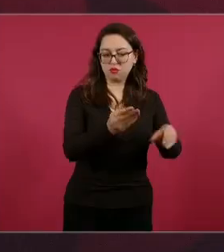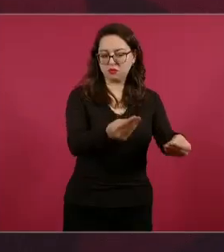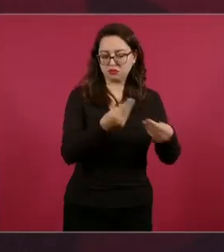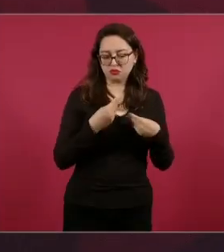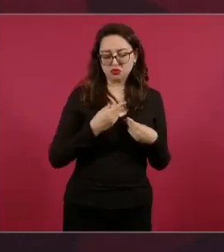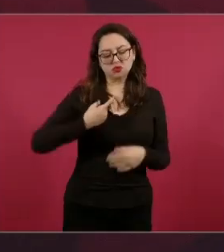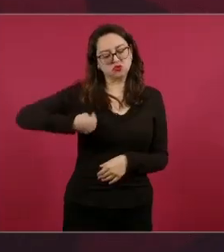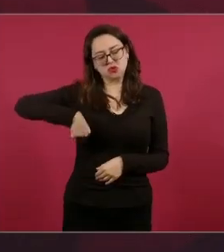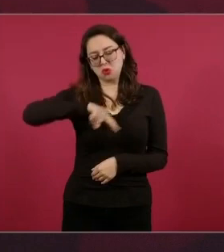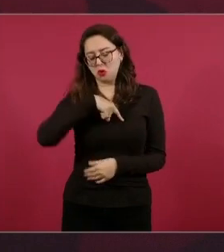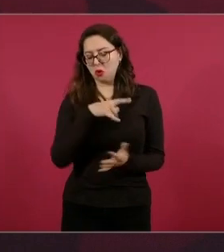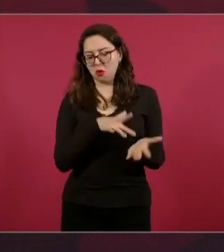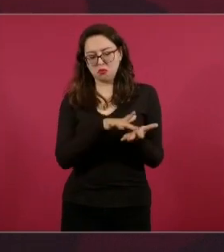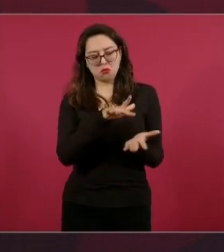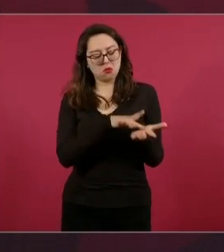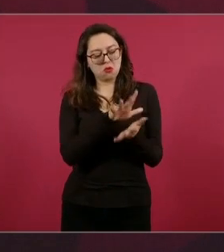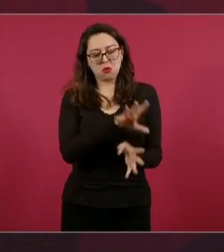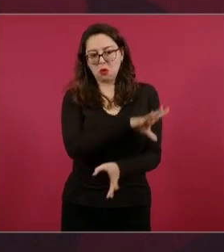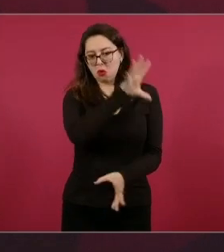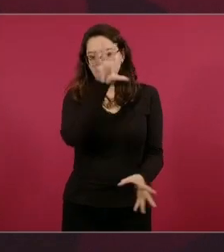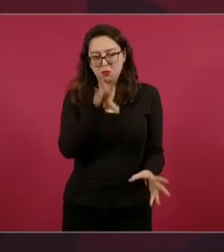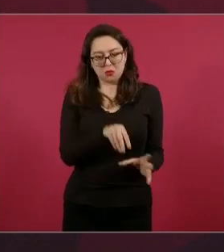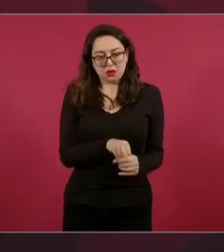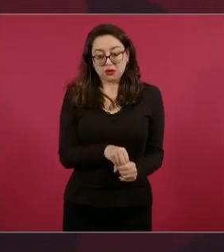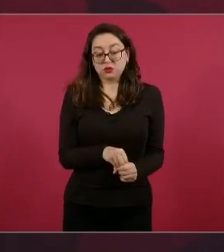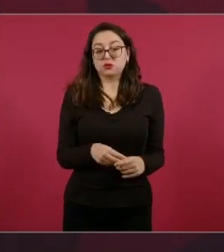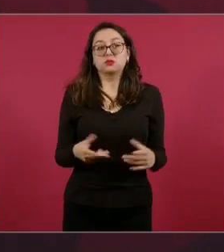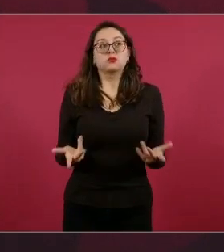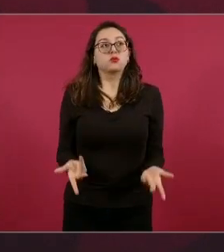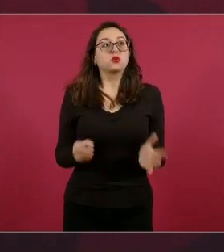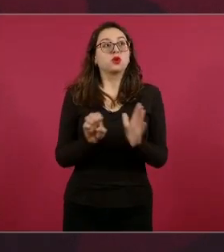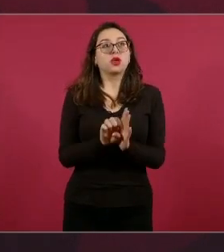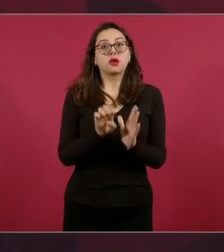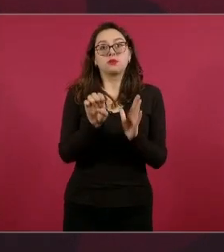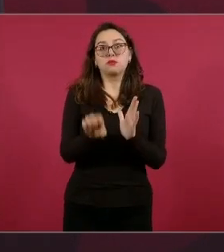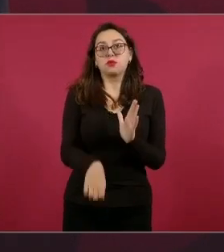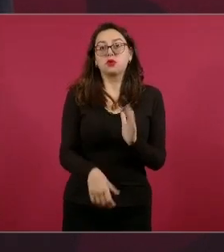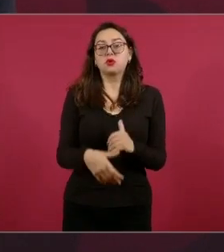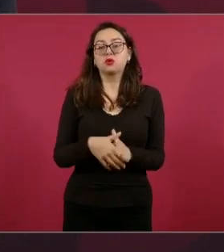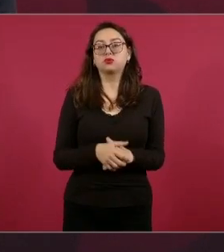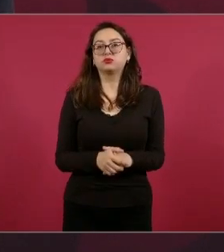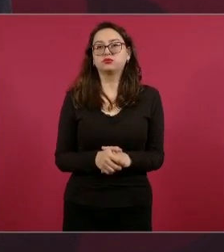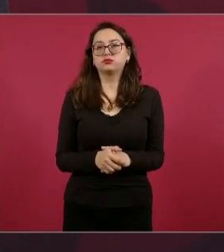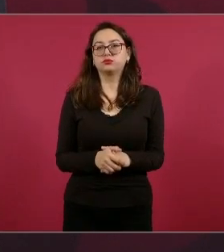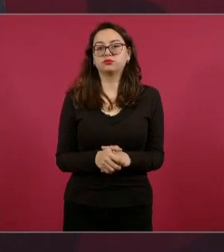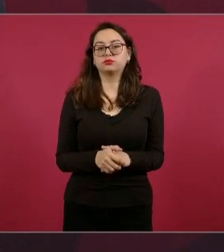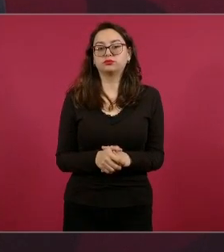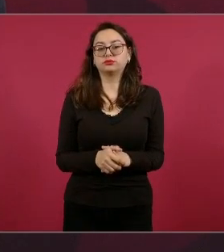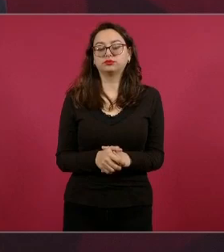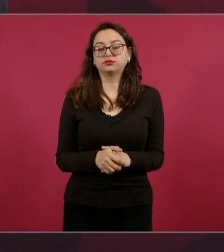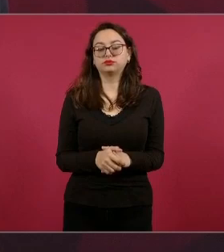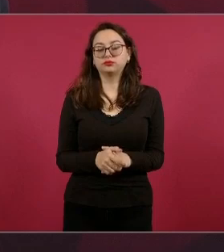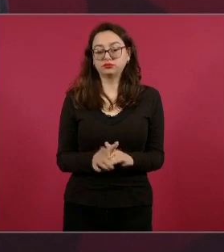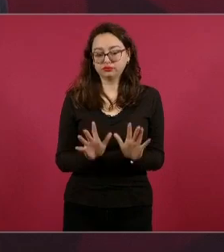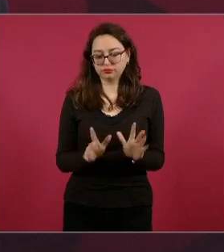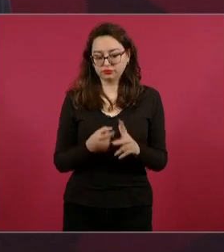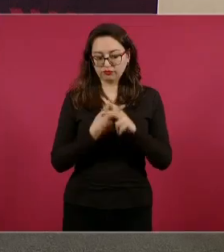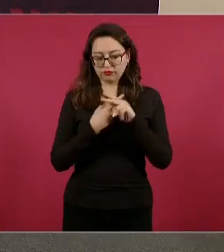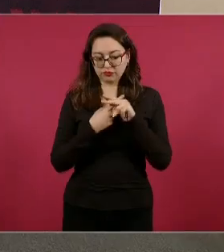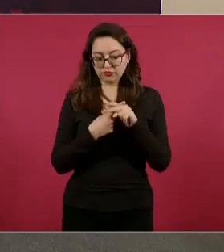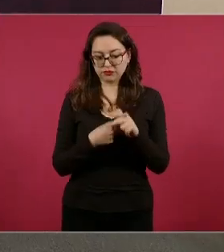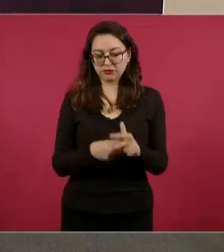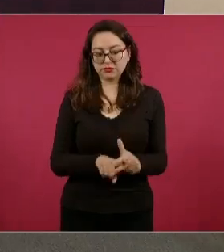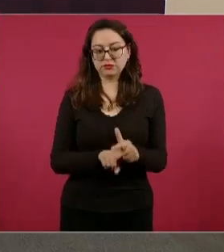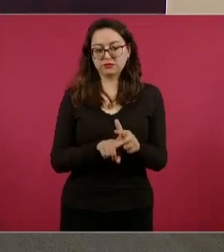Cuentan con todo nuestro apoyo. Ya sabemos que, por ejemplo, están por iniciar la